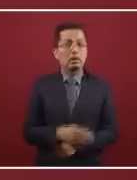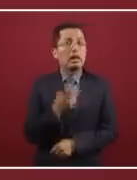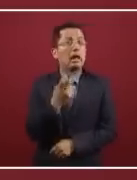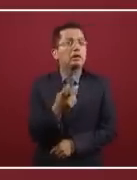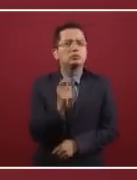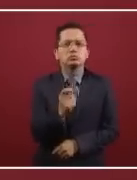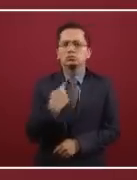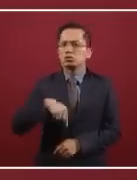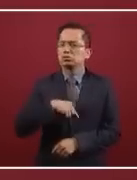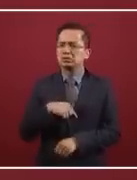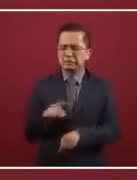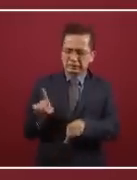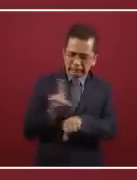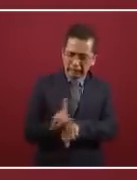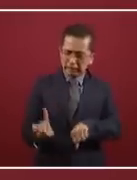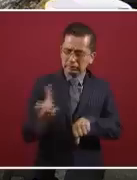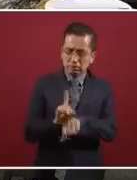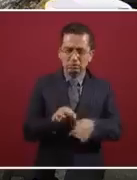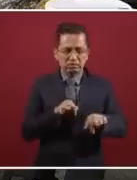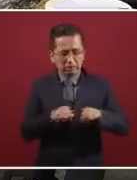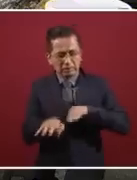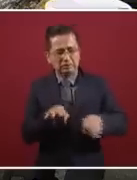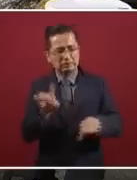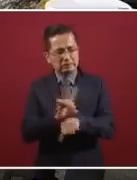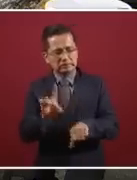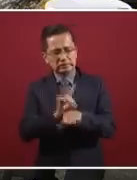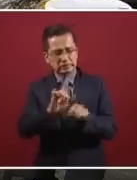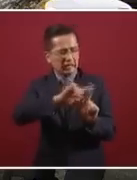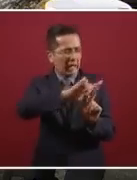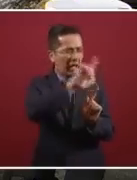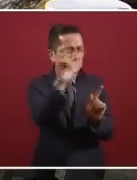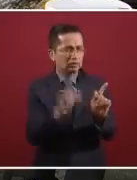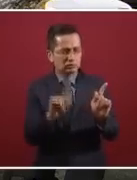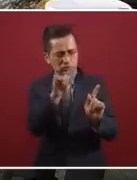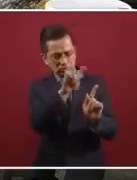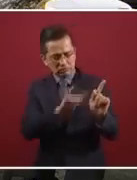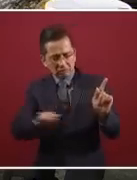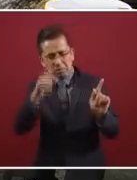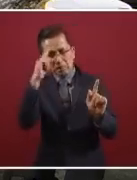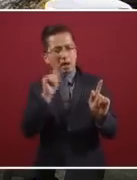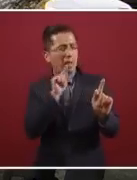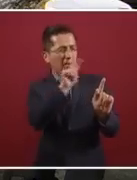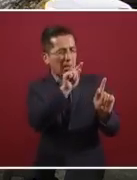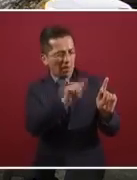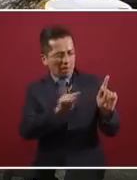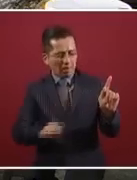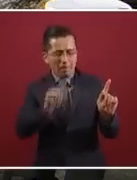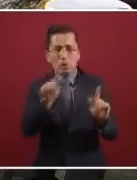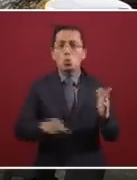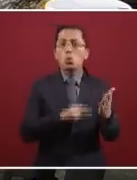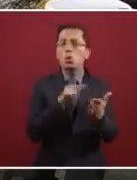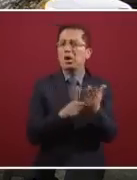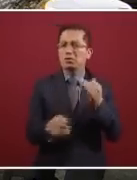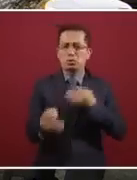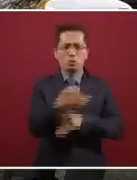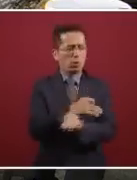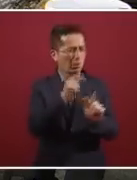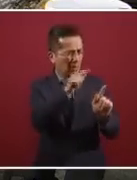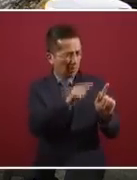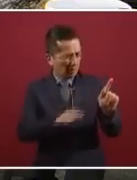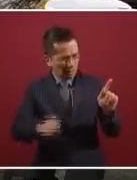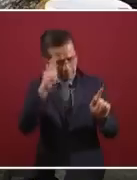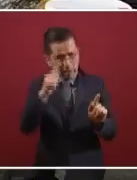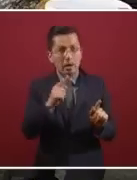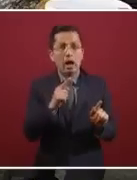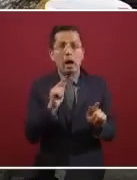país para ir a cada una de las poblaciones, a cada uno de los sectores, con cada uno de los grupos, a